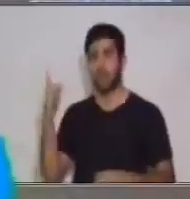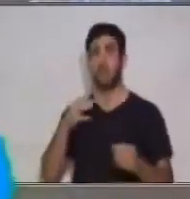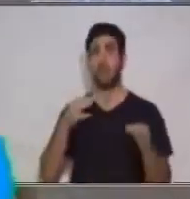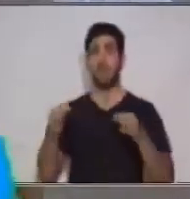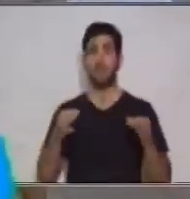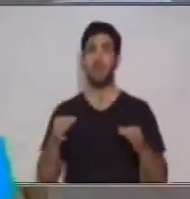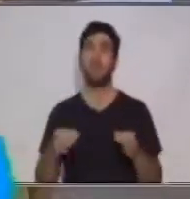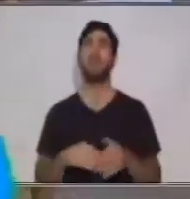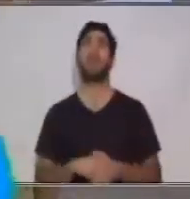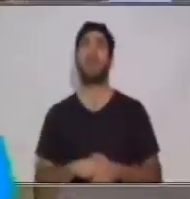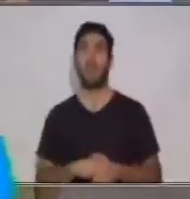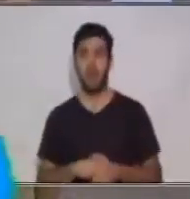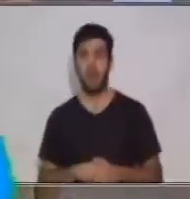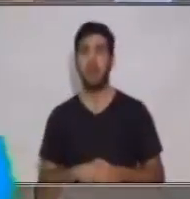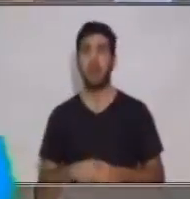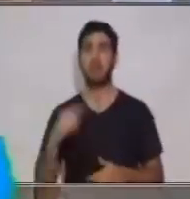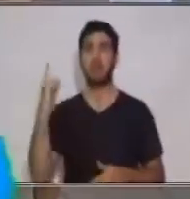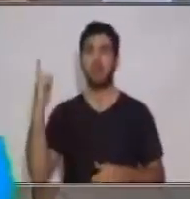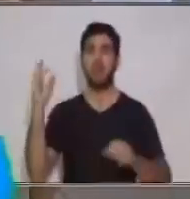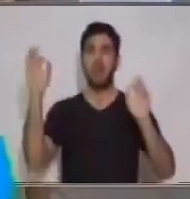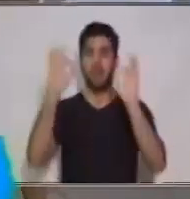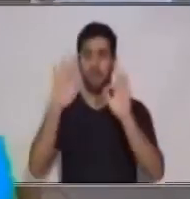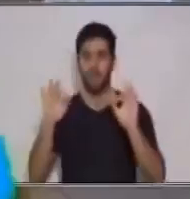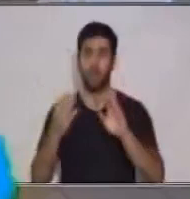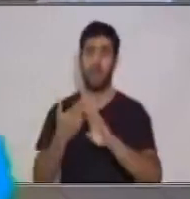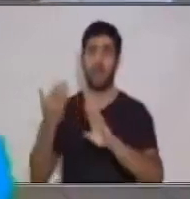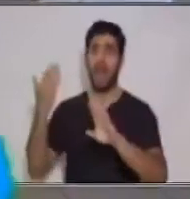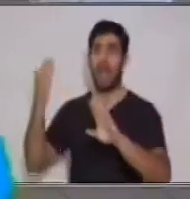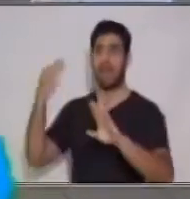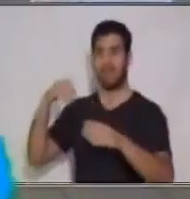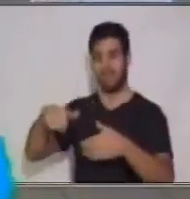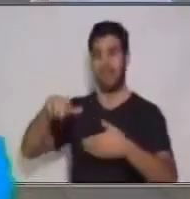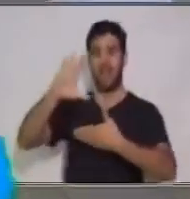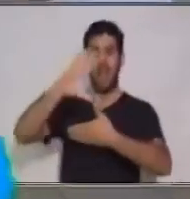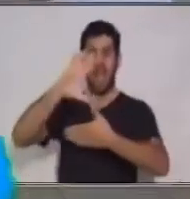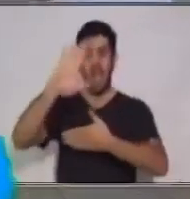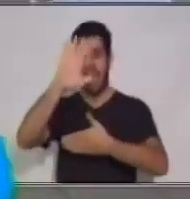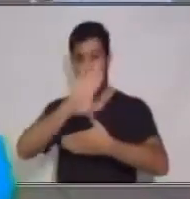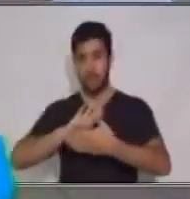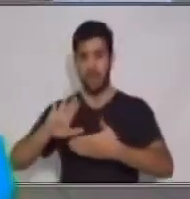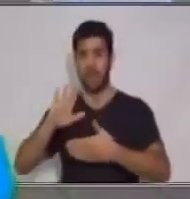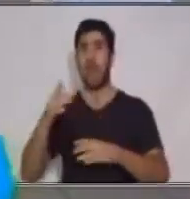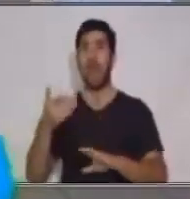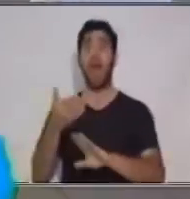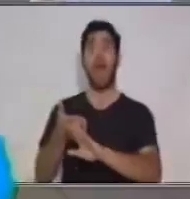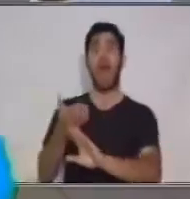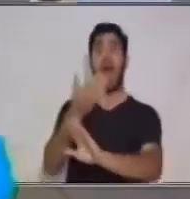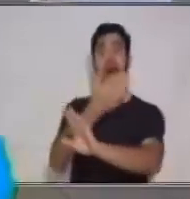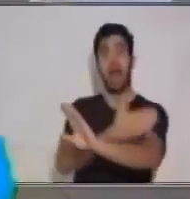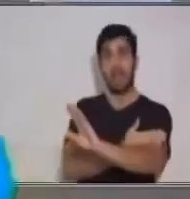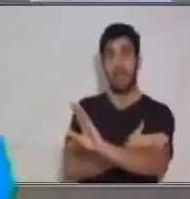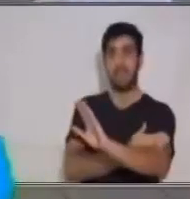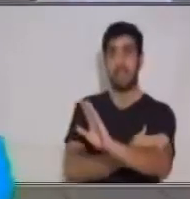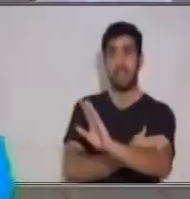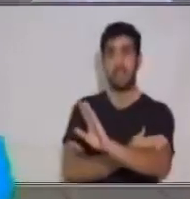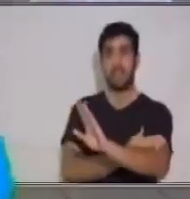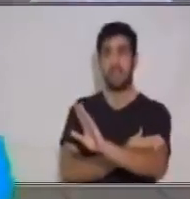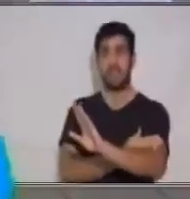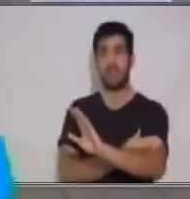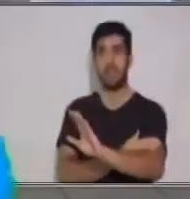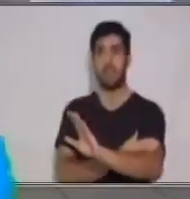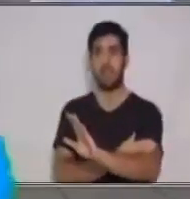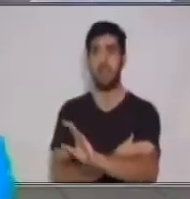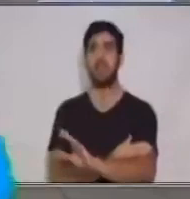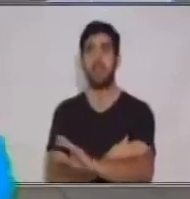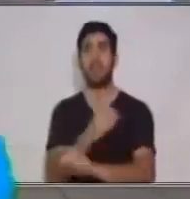todas las manifestaciones literarias que surgieron en América antes del descubrimiento y conquista